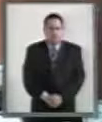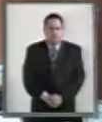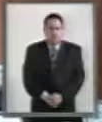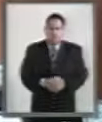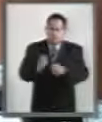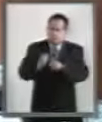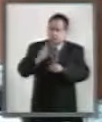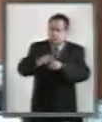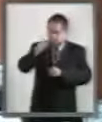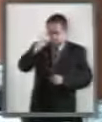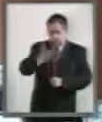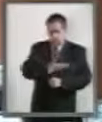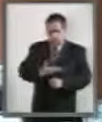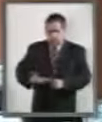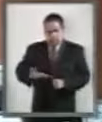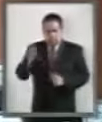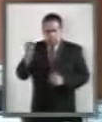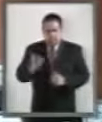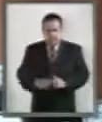Con su venia, señor presidente.